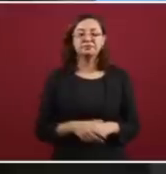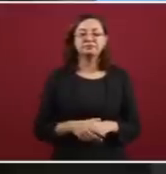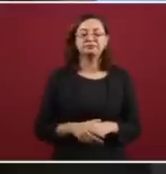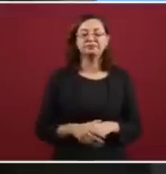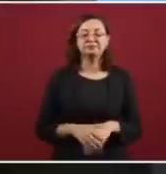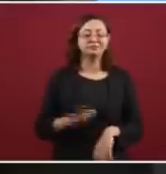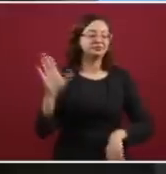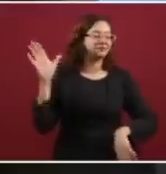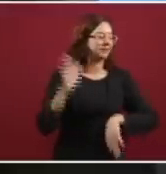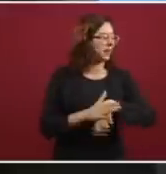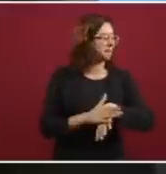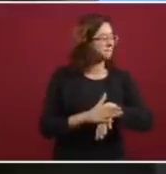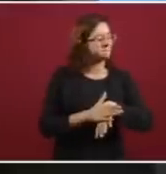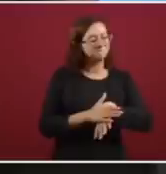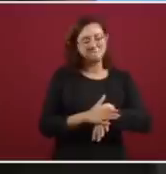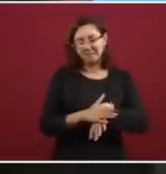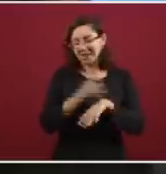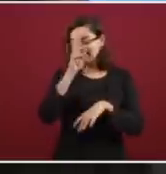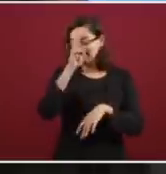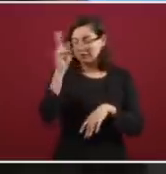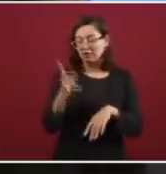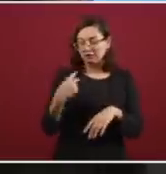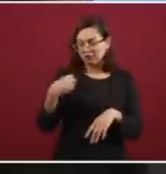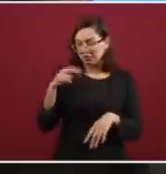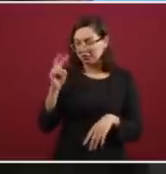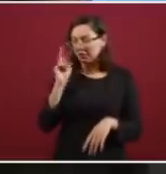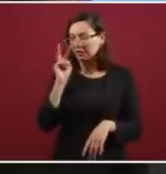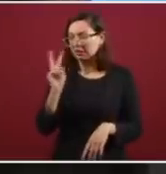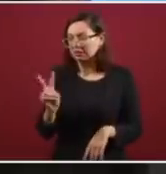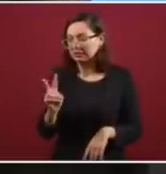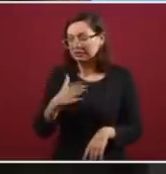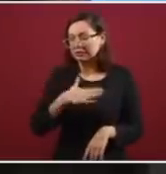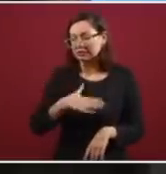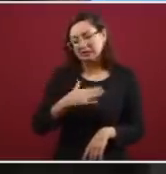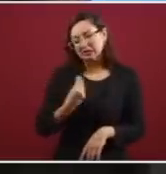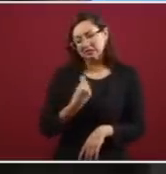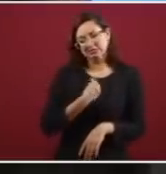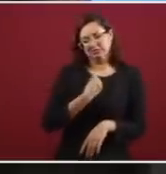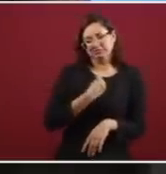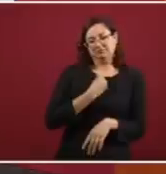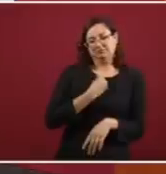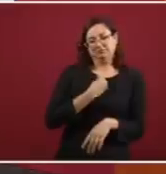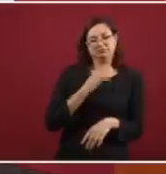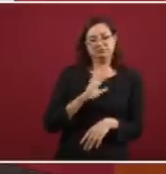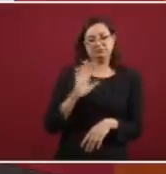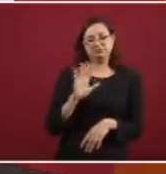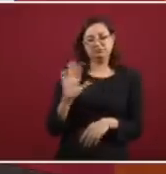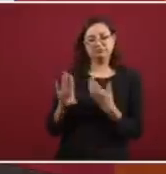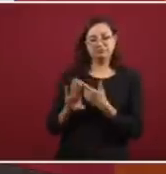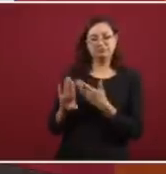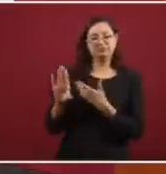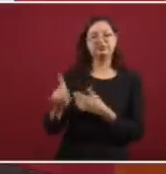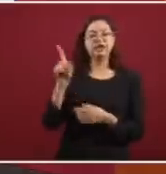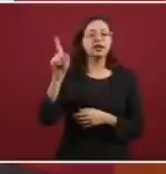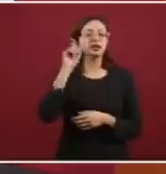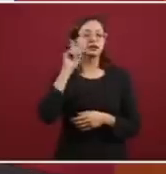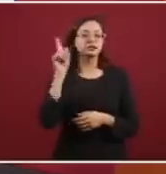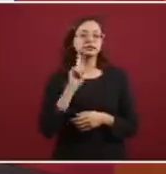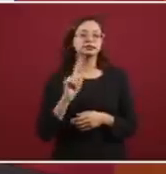Mientras el que le quita a uno hasta las ganas de ir al baño es la distribuidora de combustibles de Zacatecas,